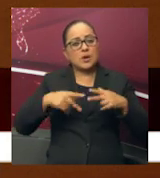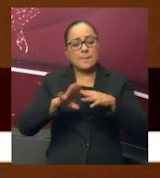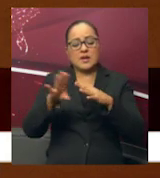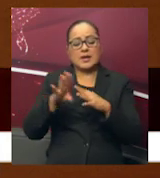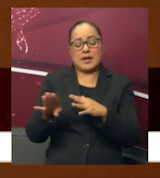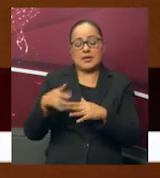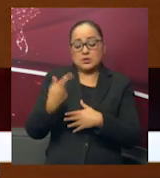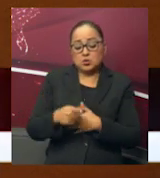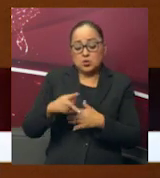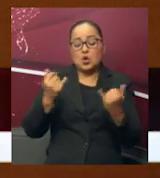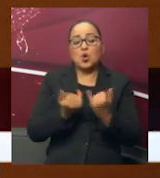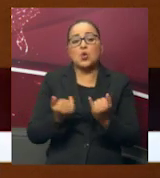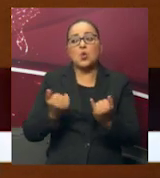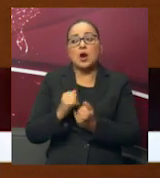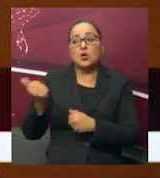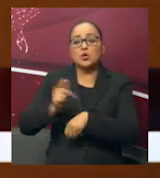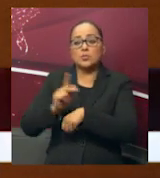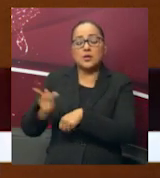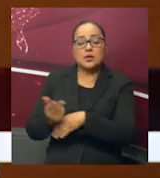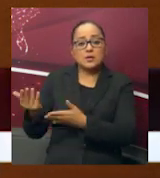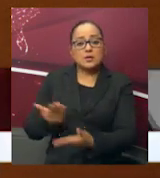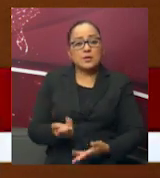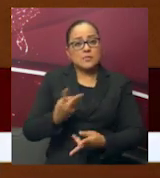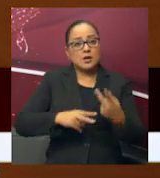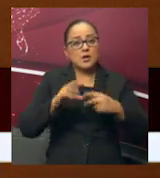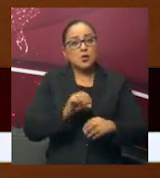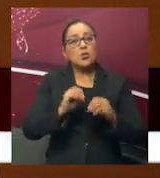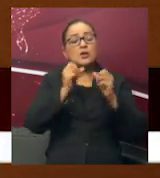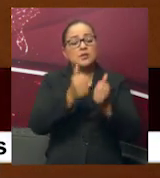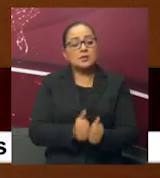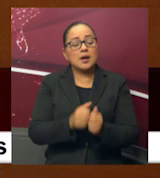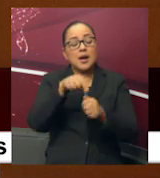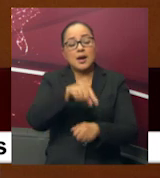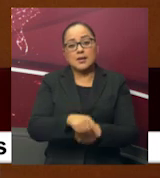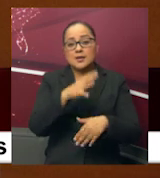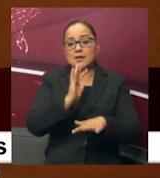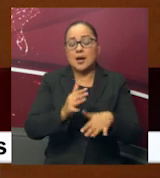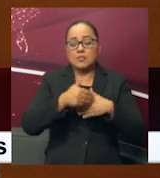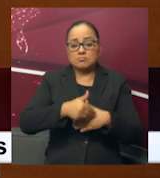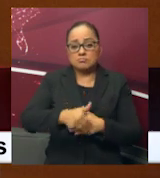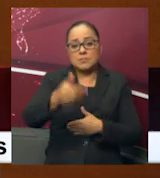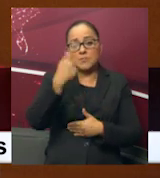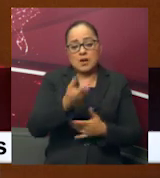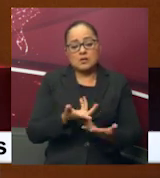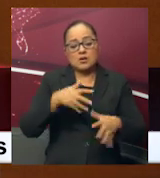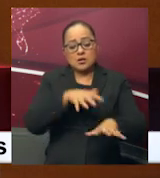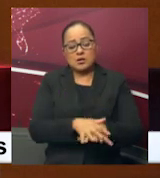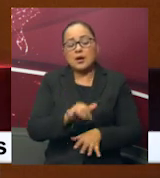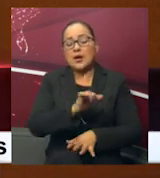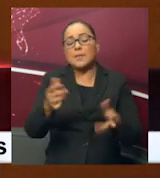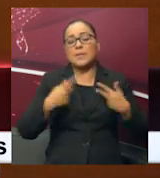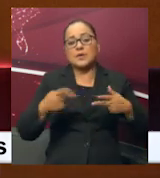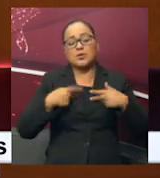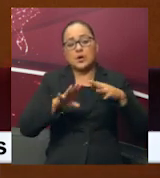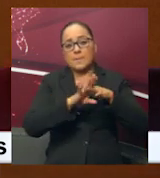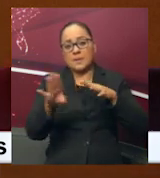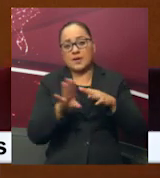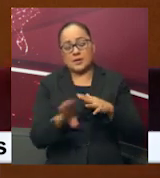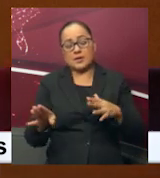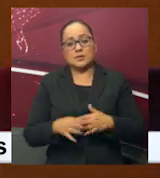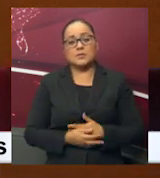extranjeros en tránsito o para aquellos que se establezcan de manera permanente y crear un programa de integración a migrantes,